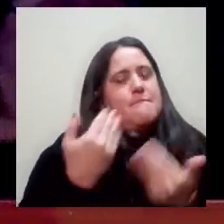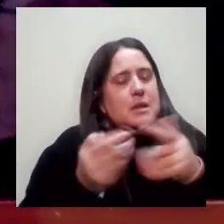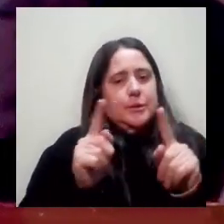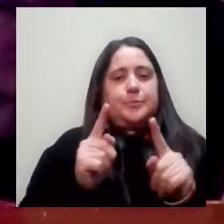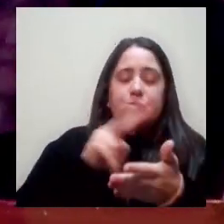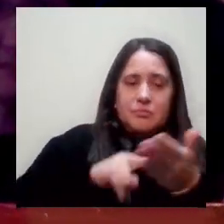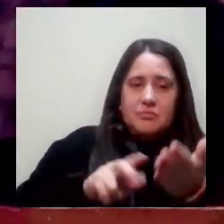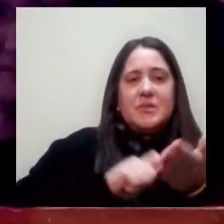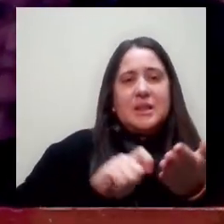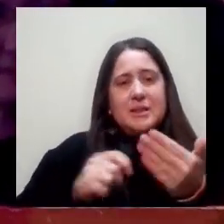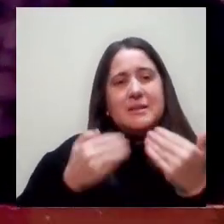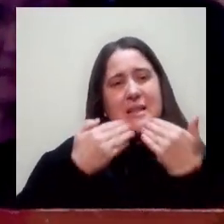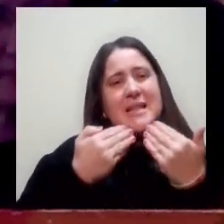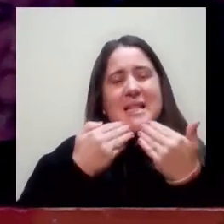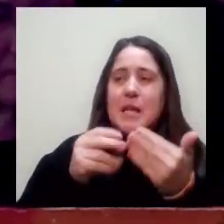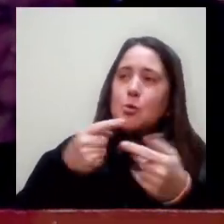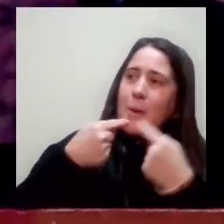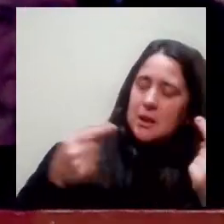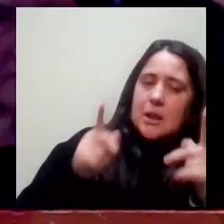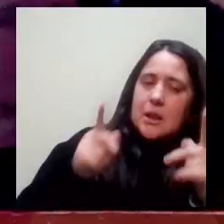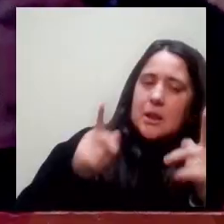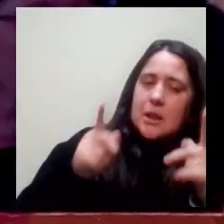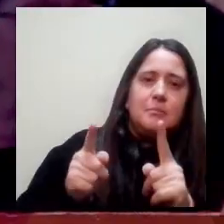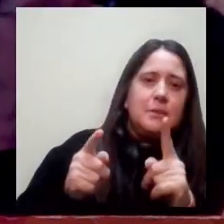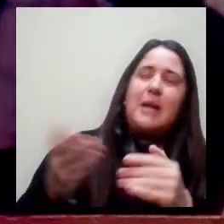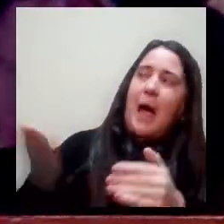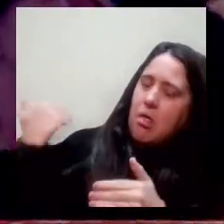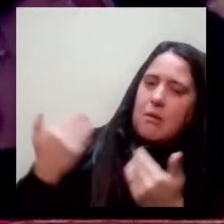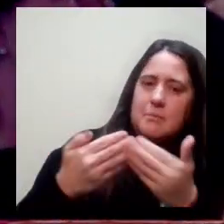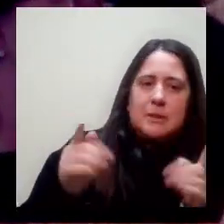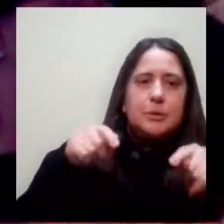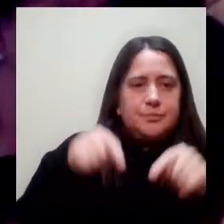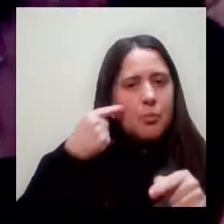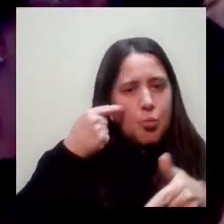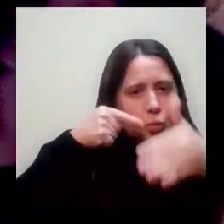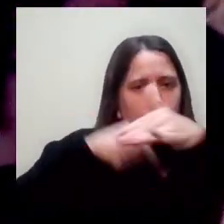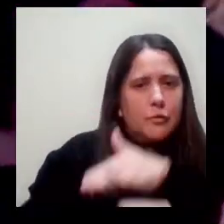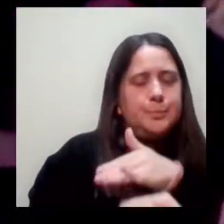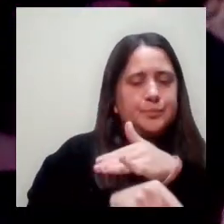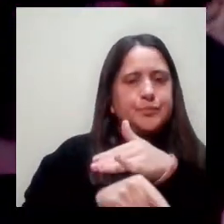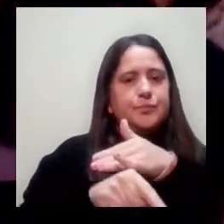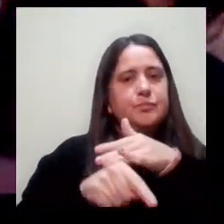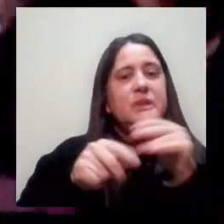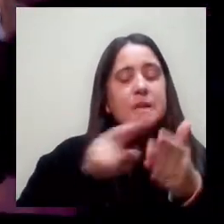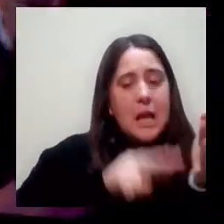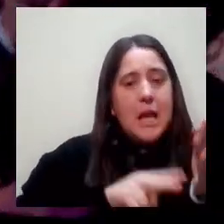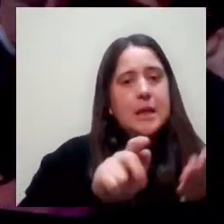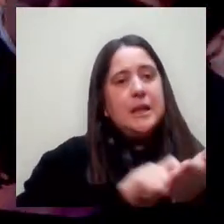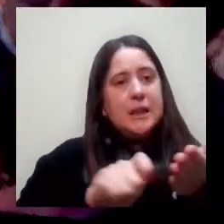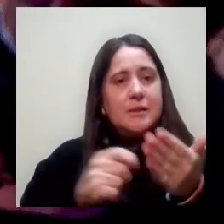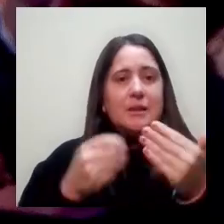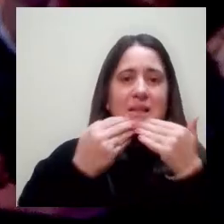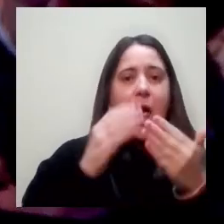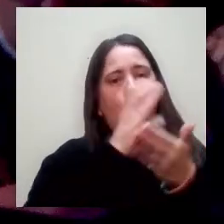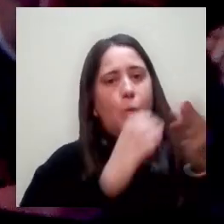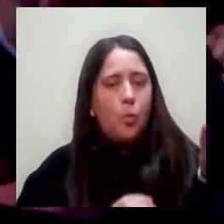de las asignaturas también están presentes desde antes. Pero acá lo vamos profundizando. Y ese leer y escribir a través del currículum, como